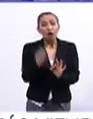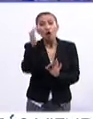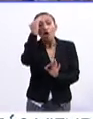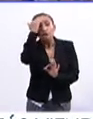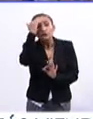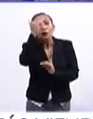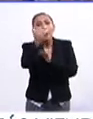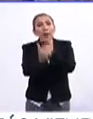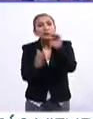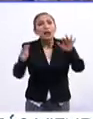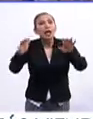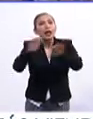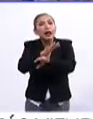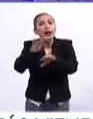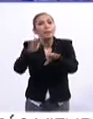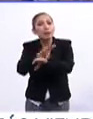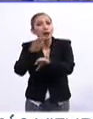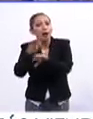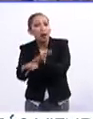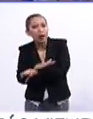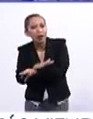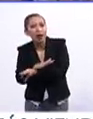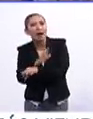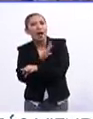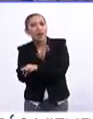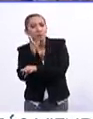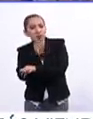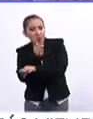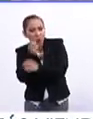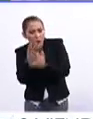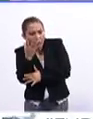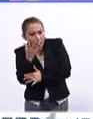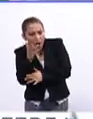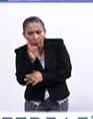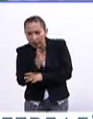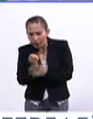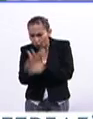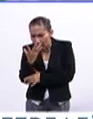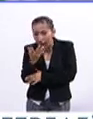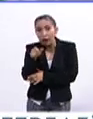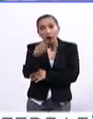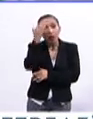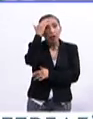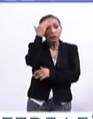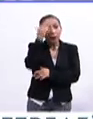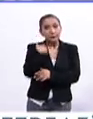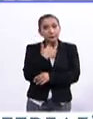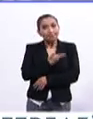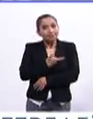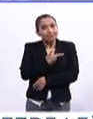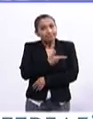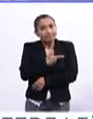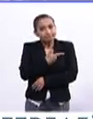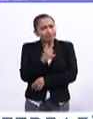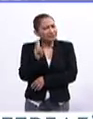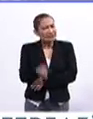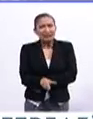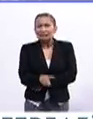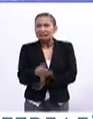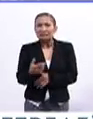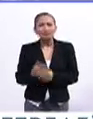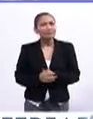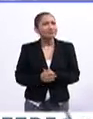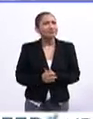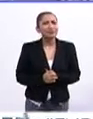conocimiento avanza, cambia cuando hay nueva evidencia, y conocer eso es realmente apasionante, Gabino.